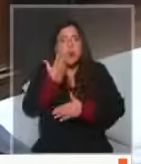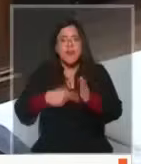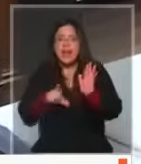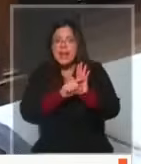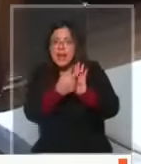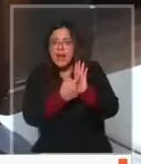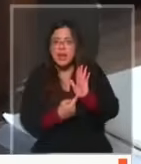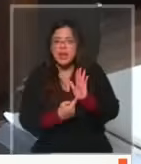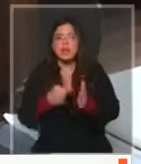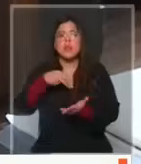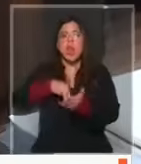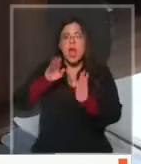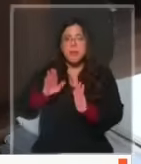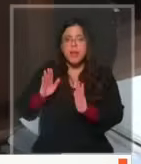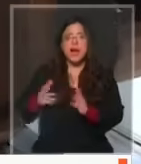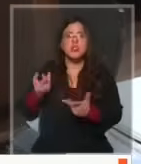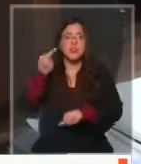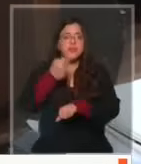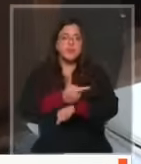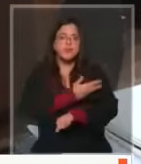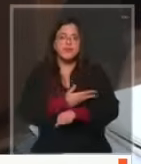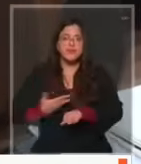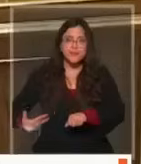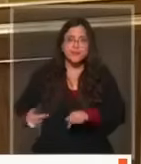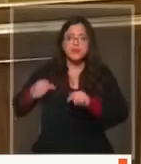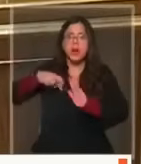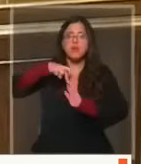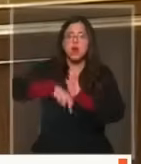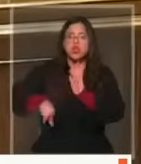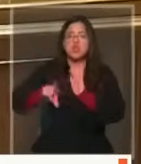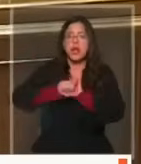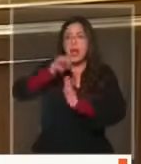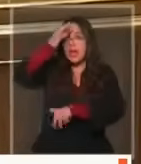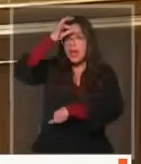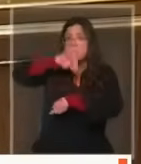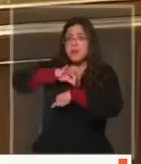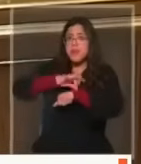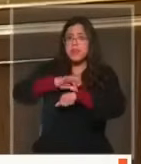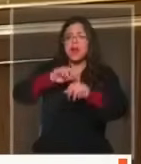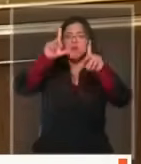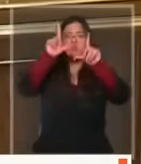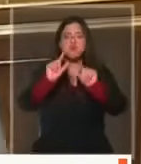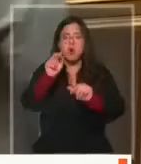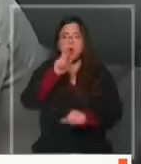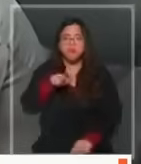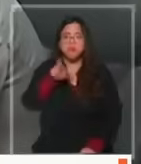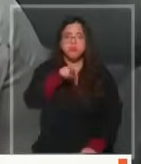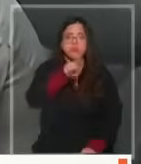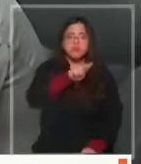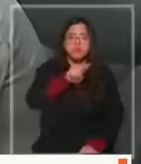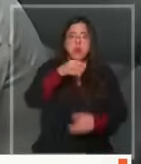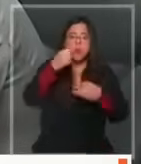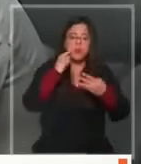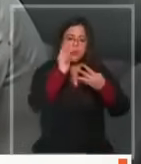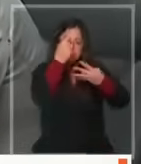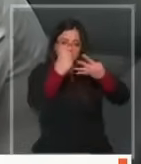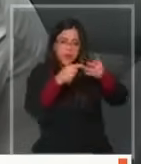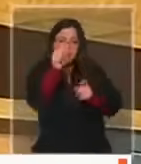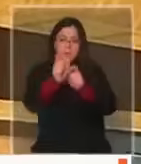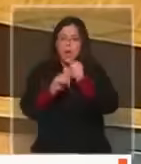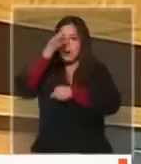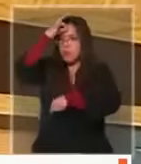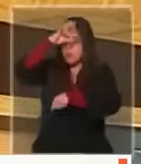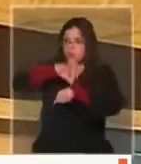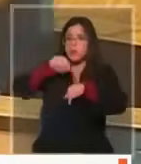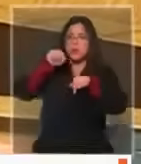A la espera de indicaciones del Ejecutivo se encuentra el proyecto de ley de enfermedades poco frecuentes para catastrar a los pacientes y dotar